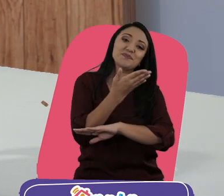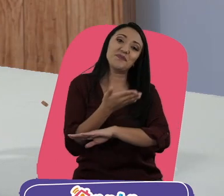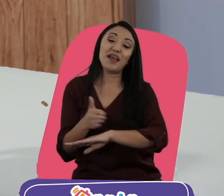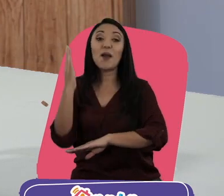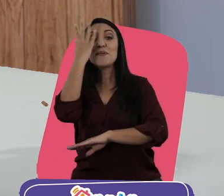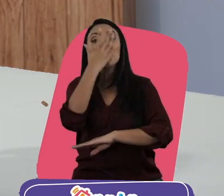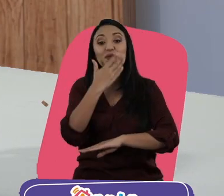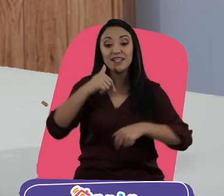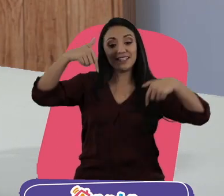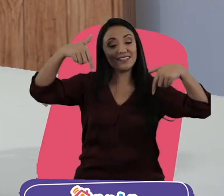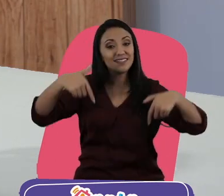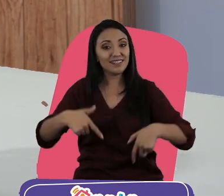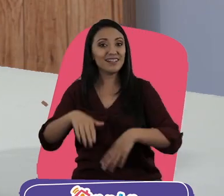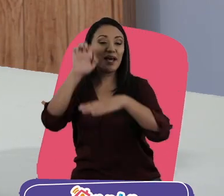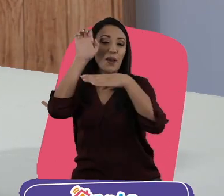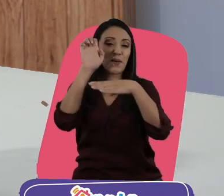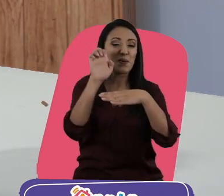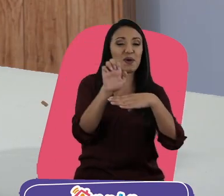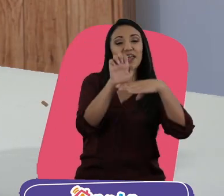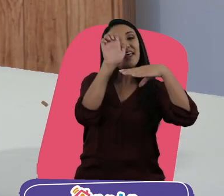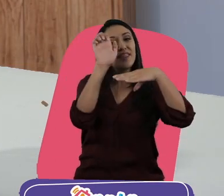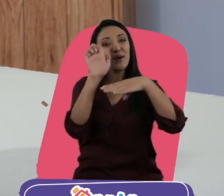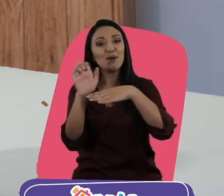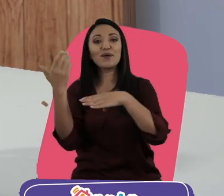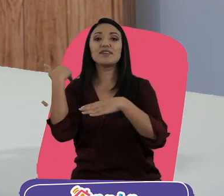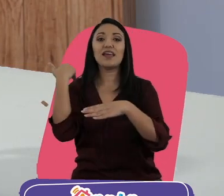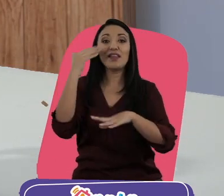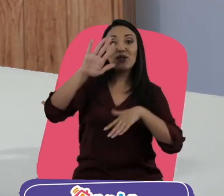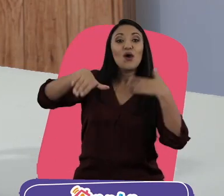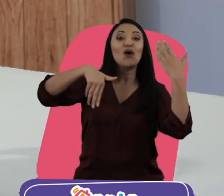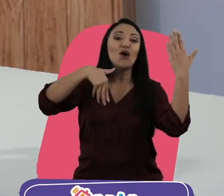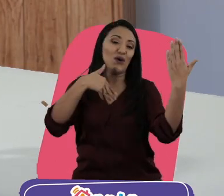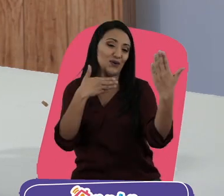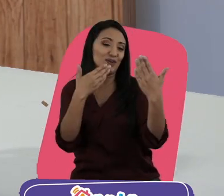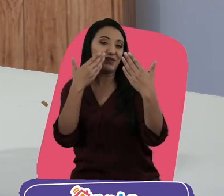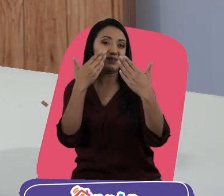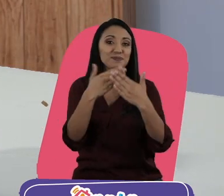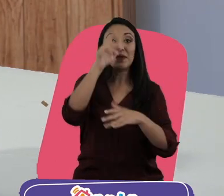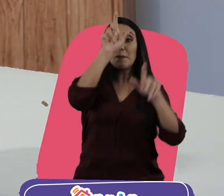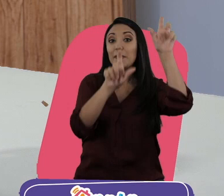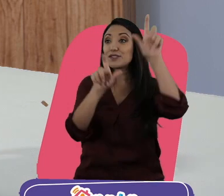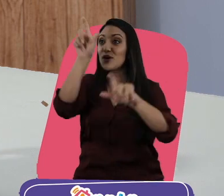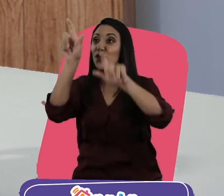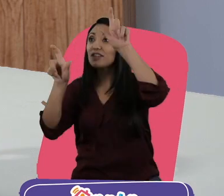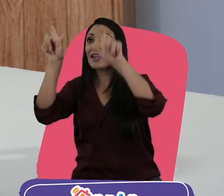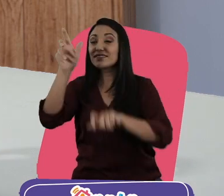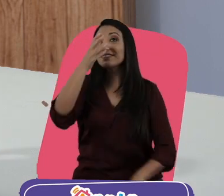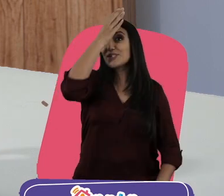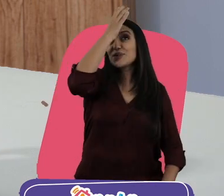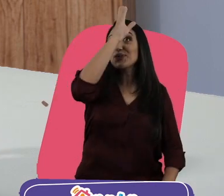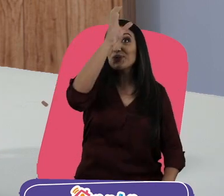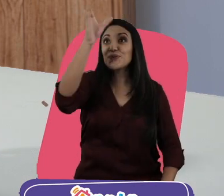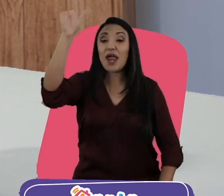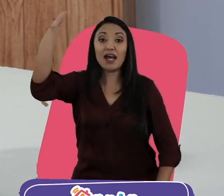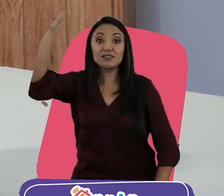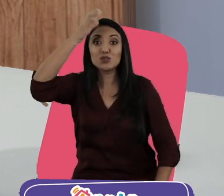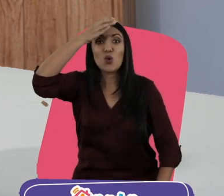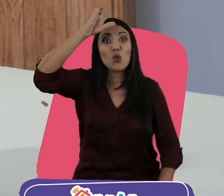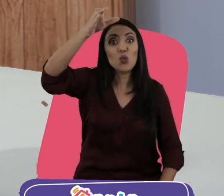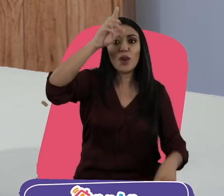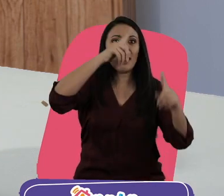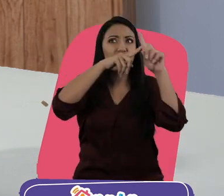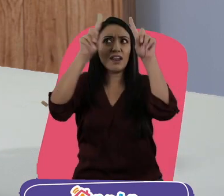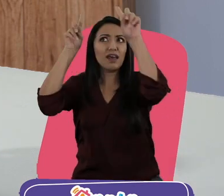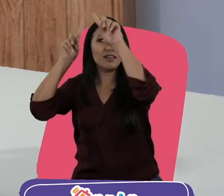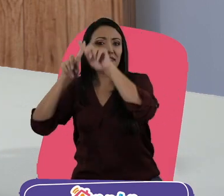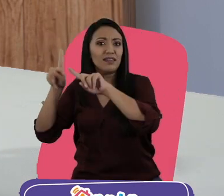Ahora, esta mi tierra linda, el Ecuador, tiene de todo. Gente de varias culturas, sí